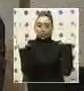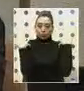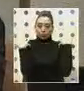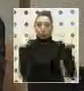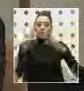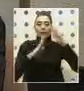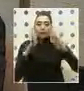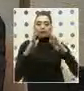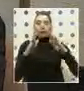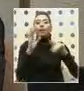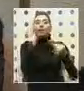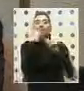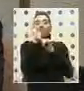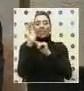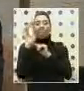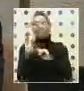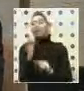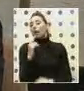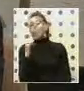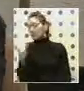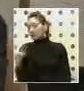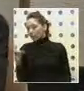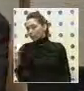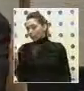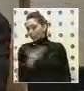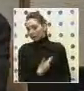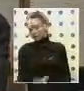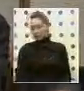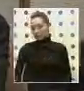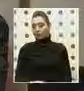energía sustentable. He dicho, señor Presidente.